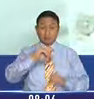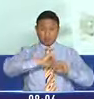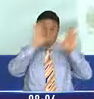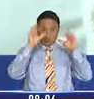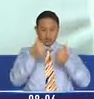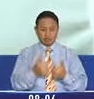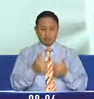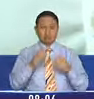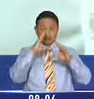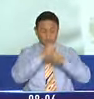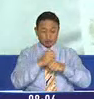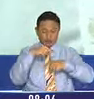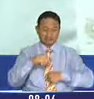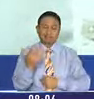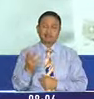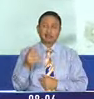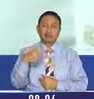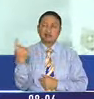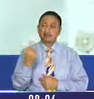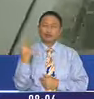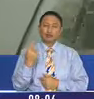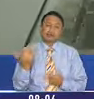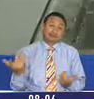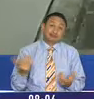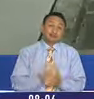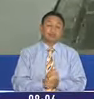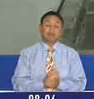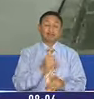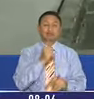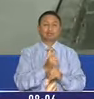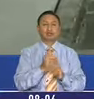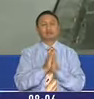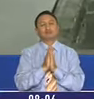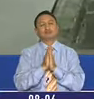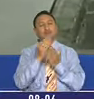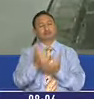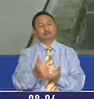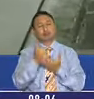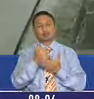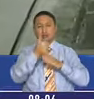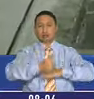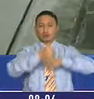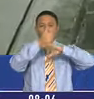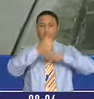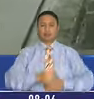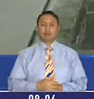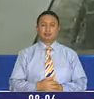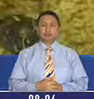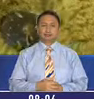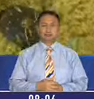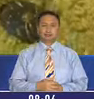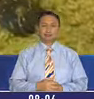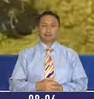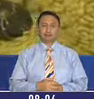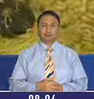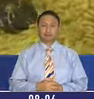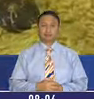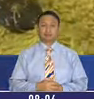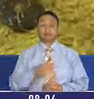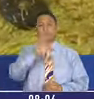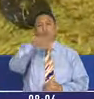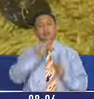noche sí es complicado, se queda medio abandonado el sector. Por ello y más, claman por auxilio a las autoridades competentes.